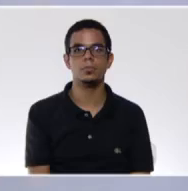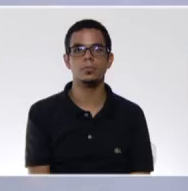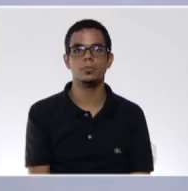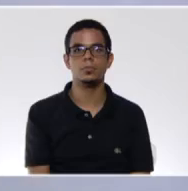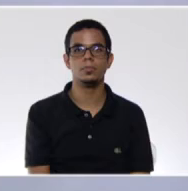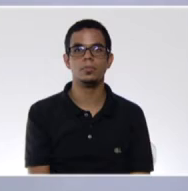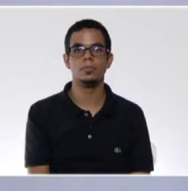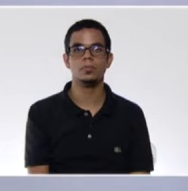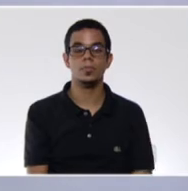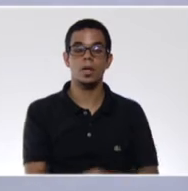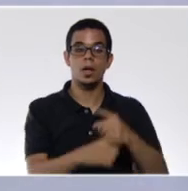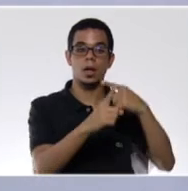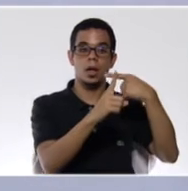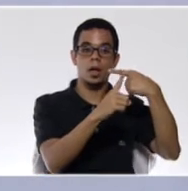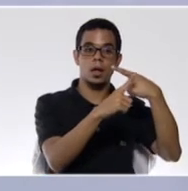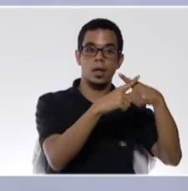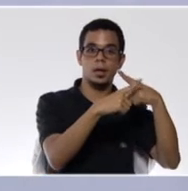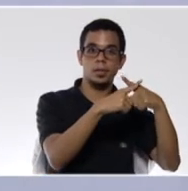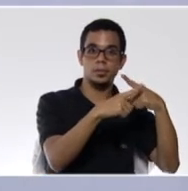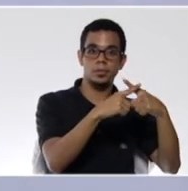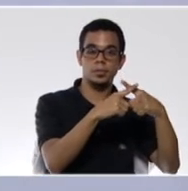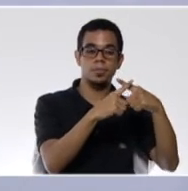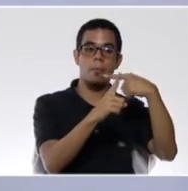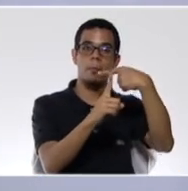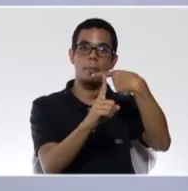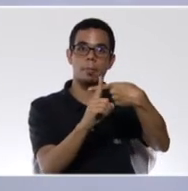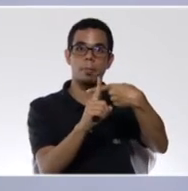más a por el factor